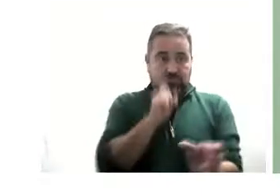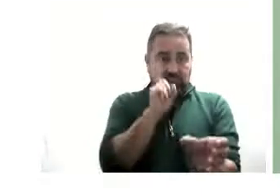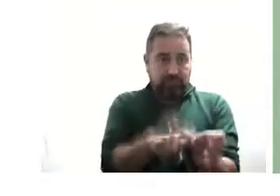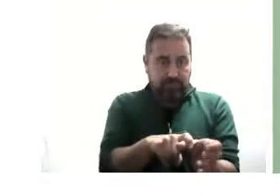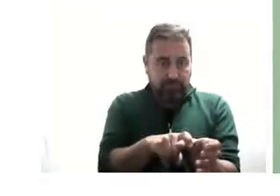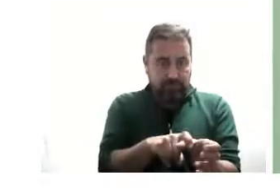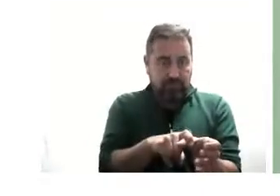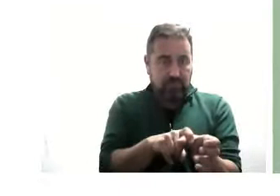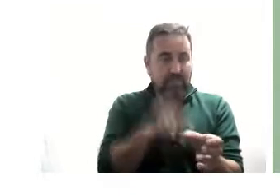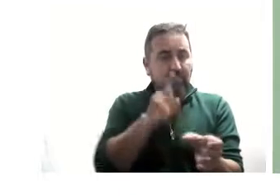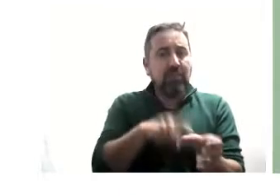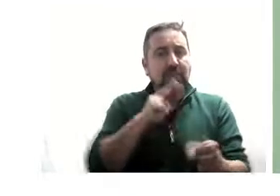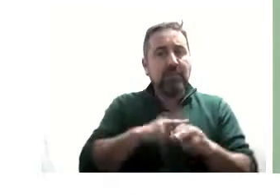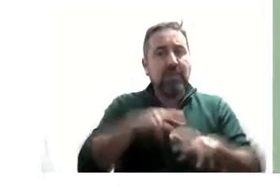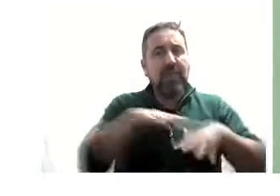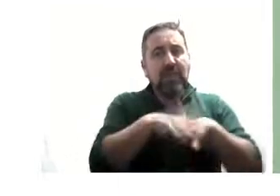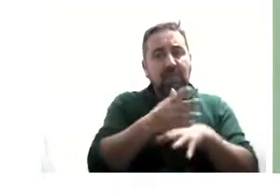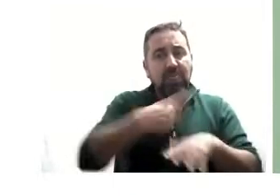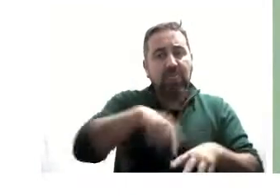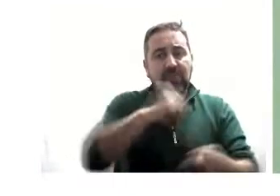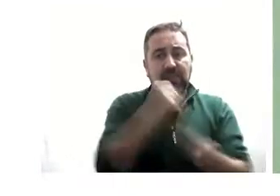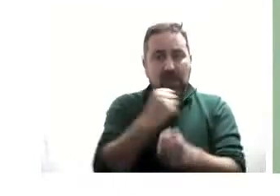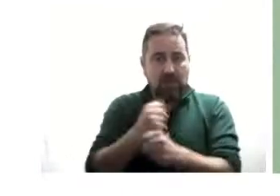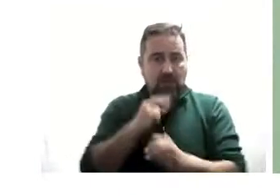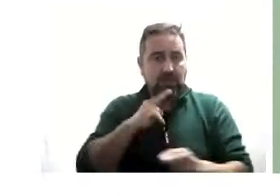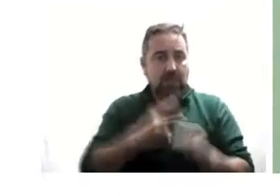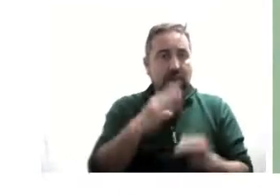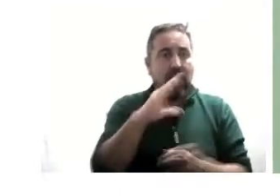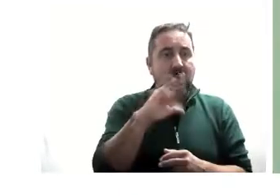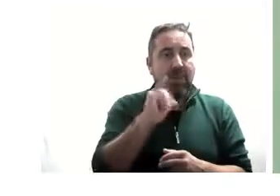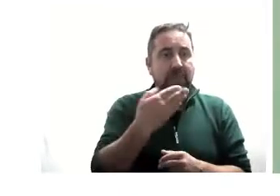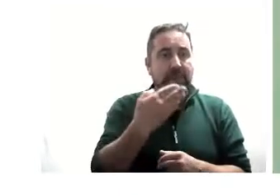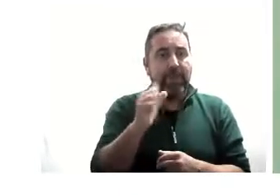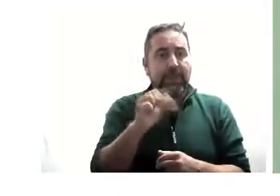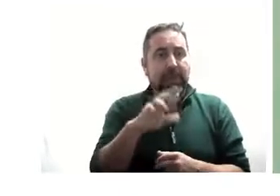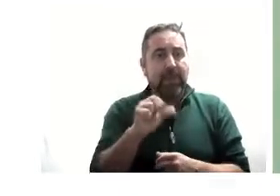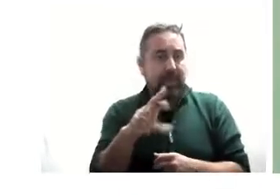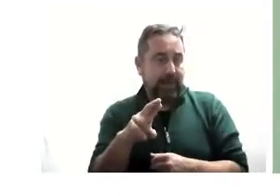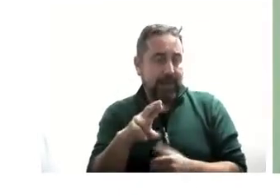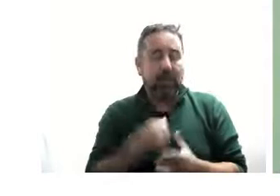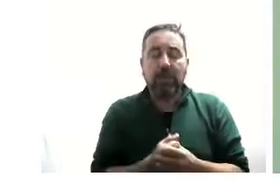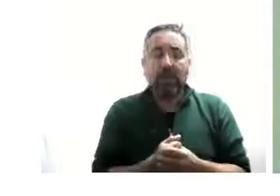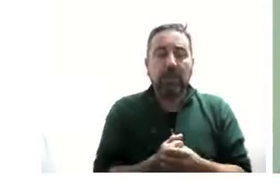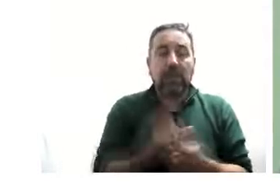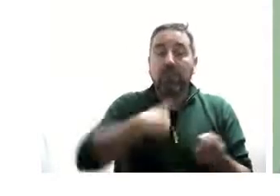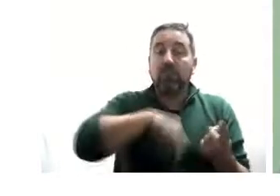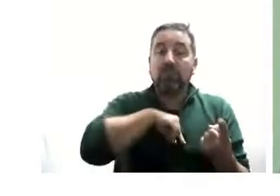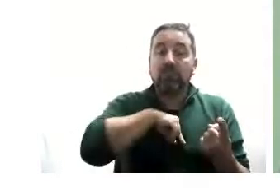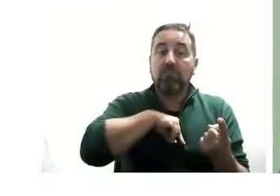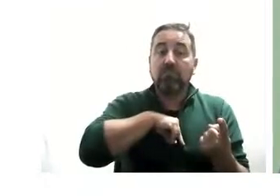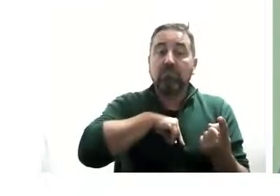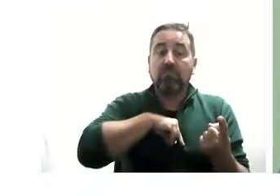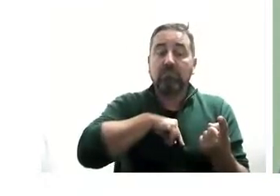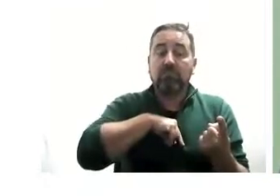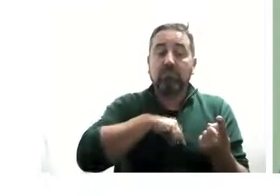esta red de trabajo CIBERER, que lo hacemos en este caso de la